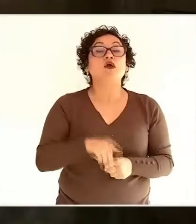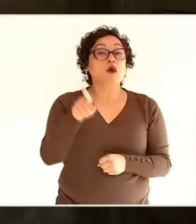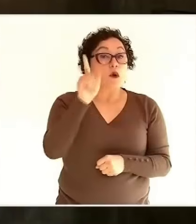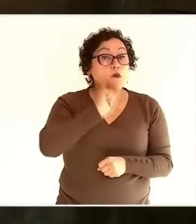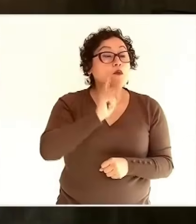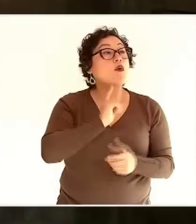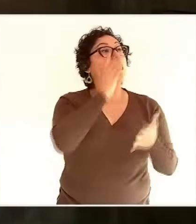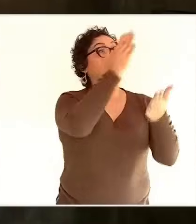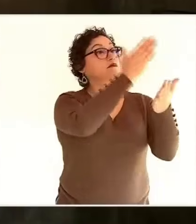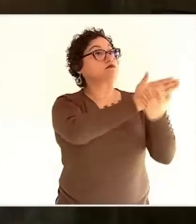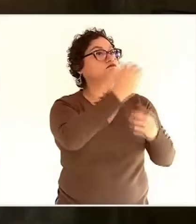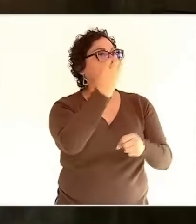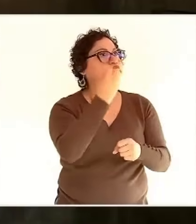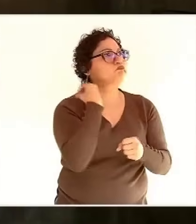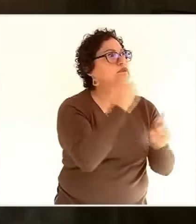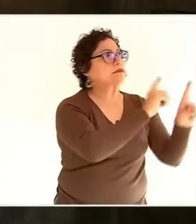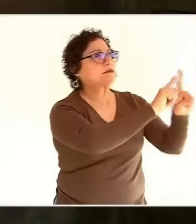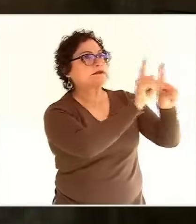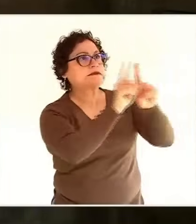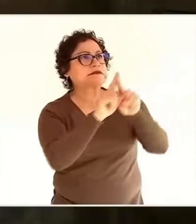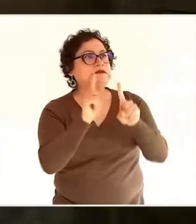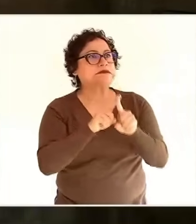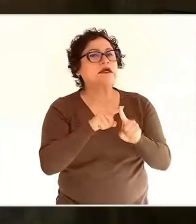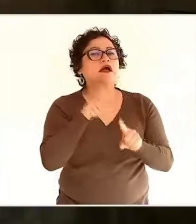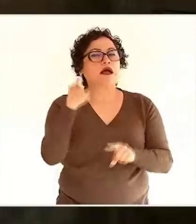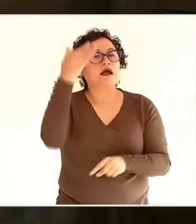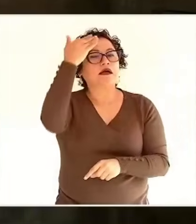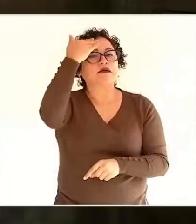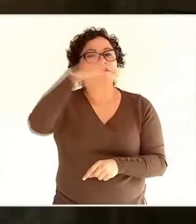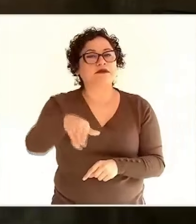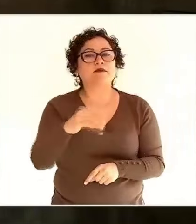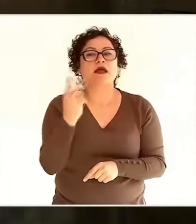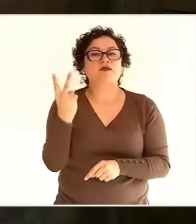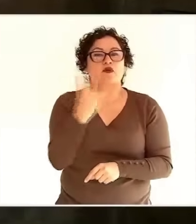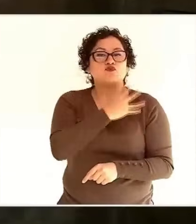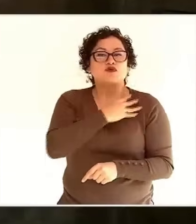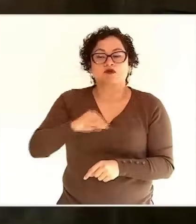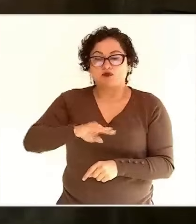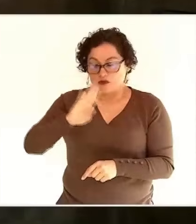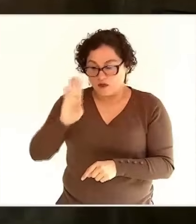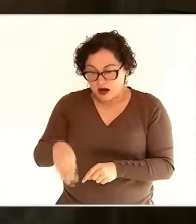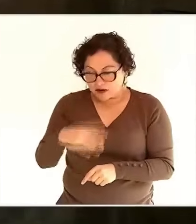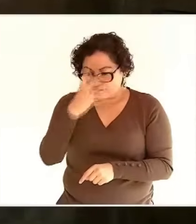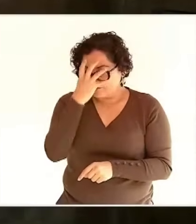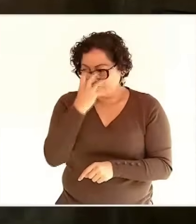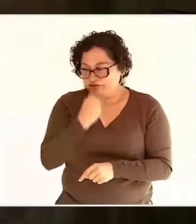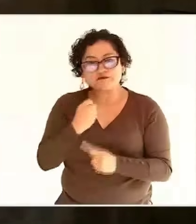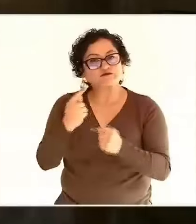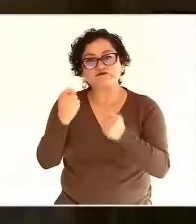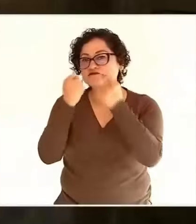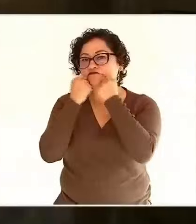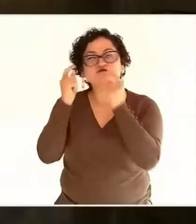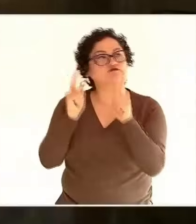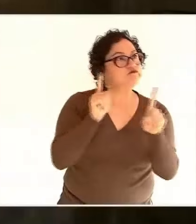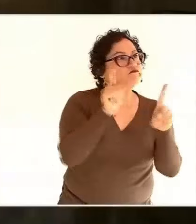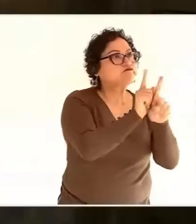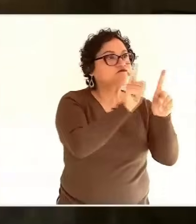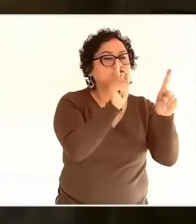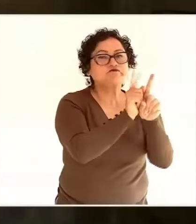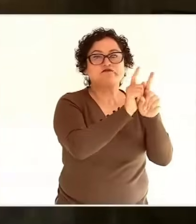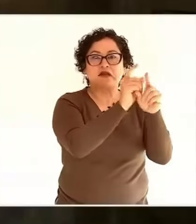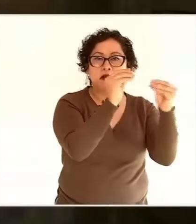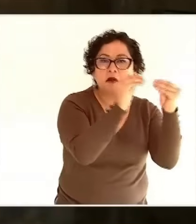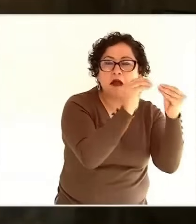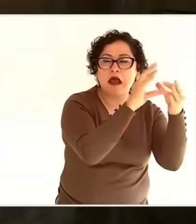eventos mientras atravesaba el luto por la pérdida reciente de 2 de sus hijos. La prensa dio cuenta de una recepción